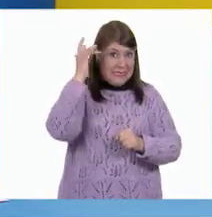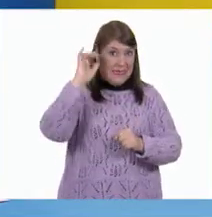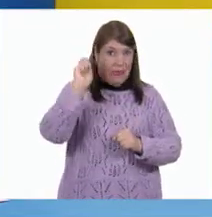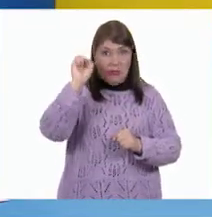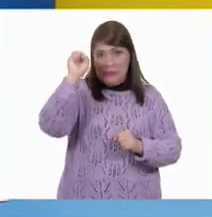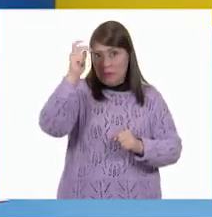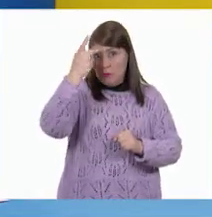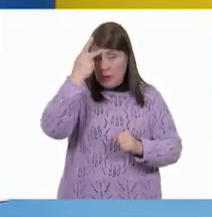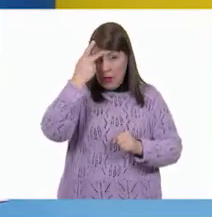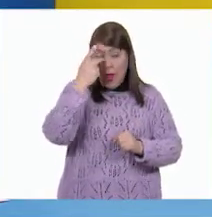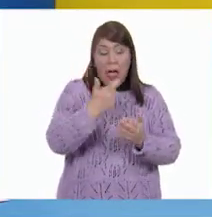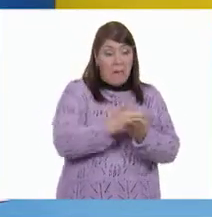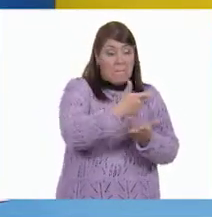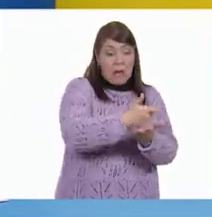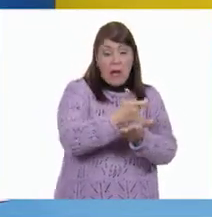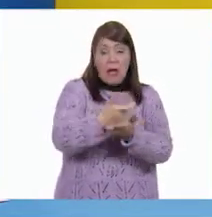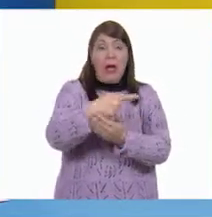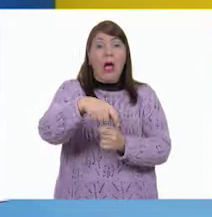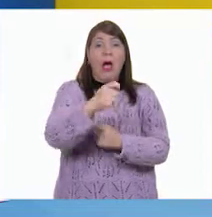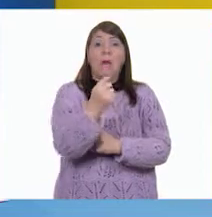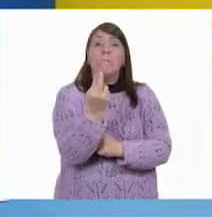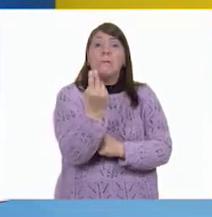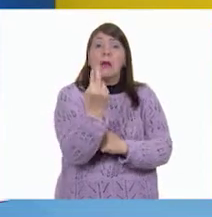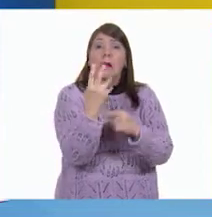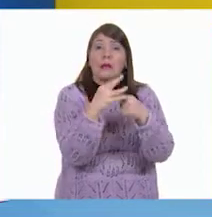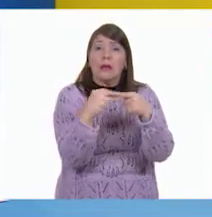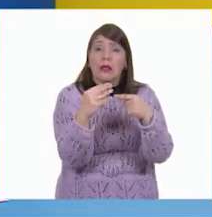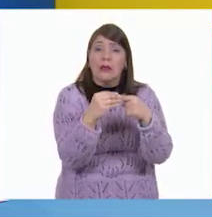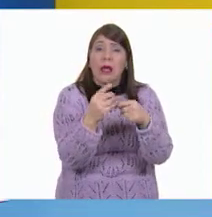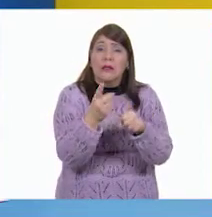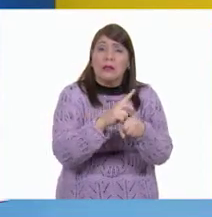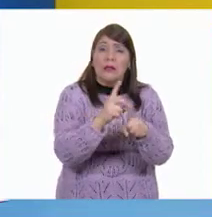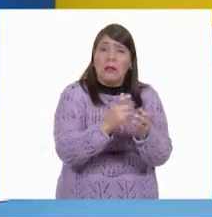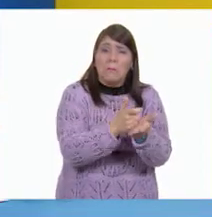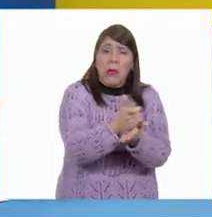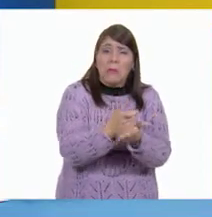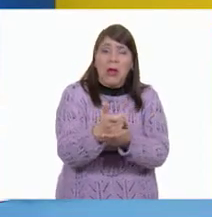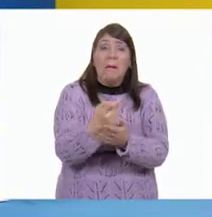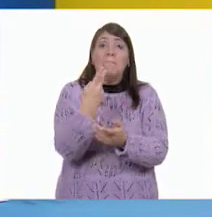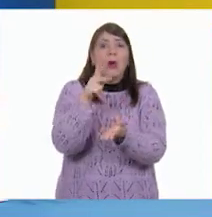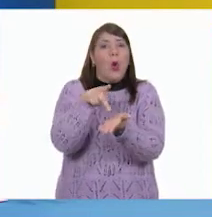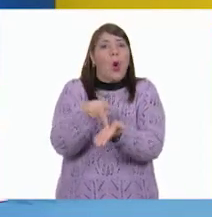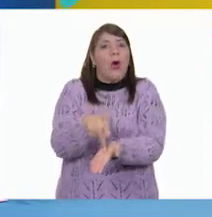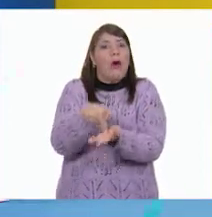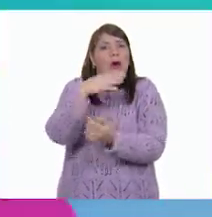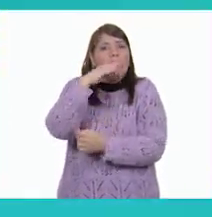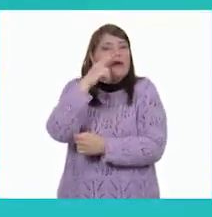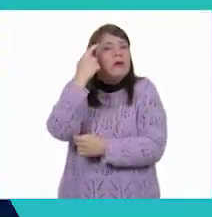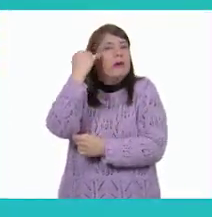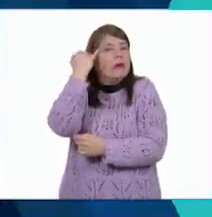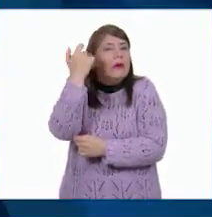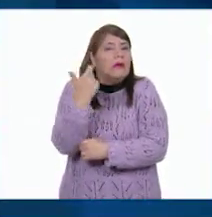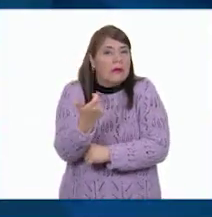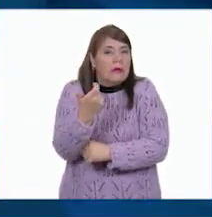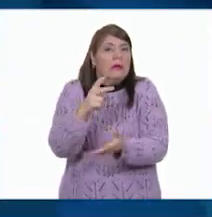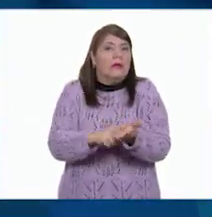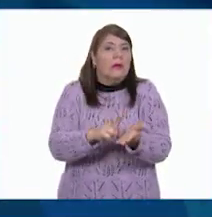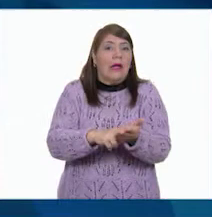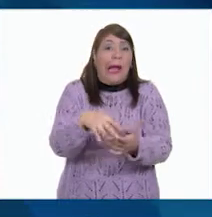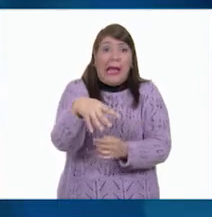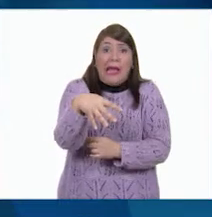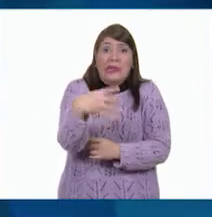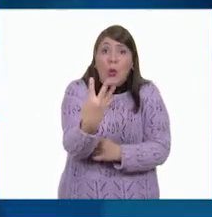Potosí, el pago de los empleados era de 25 centavos diarios, pero el kilo del grano de maíz tenía como valor